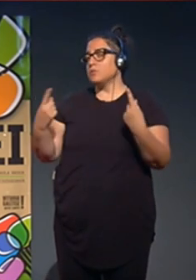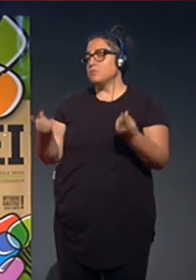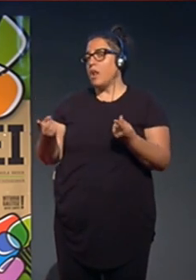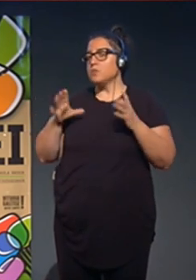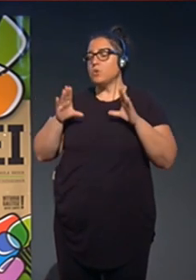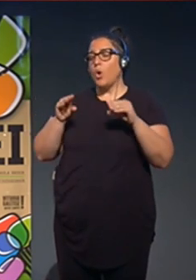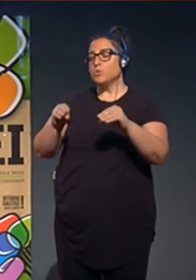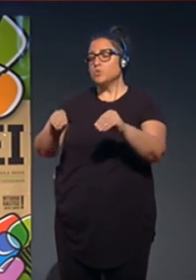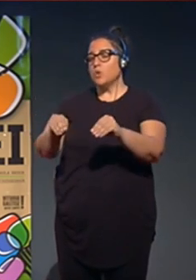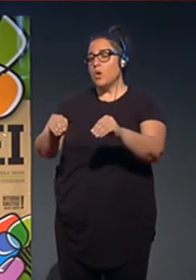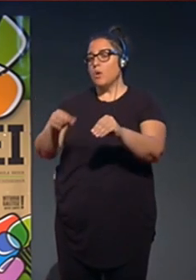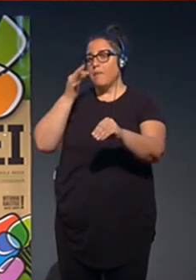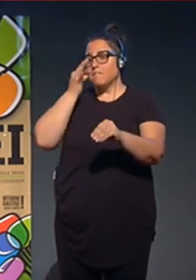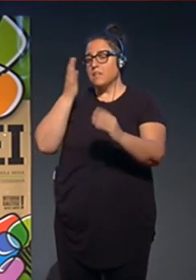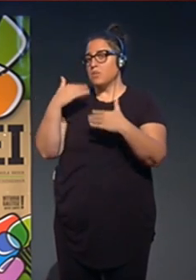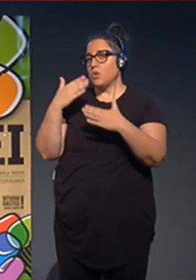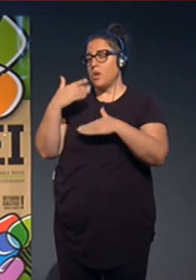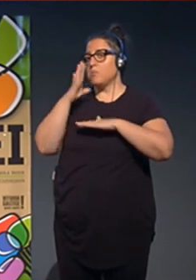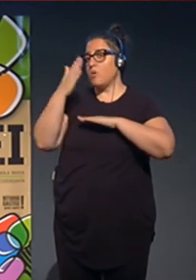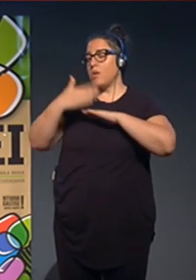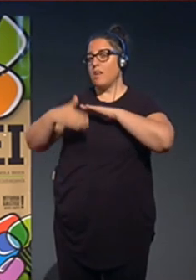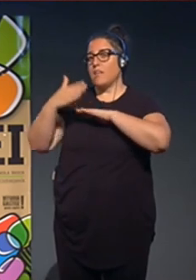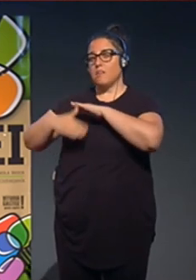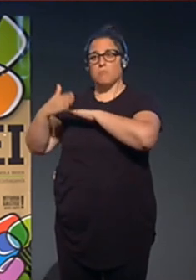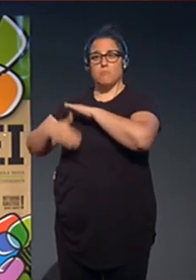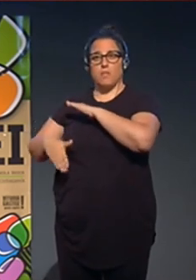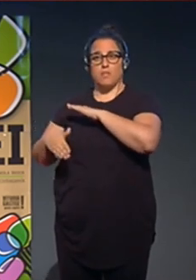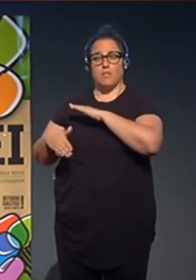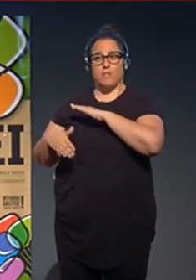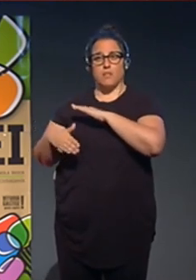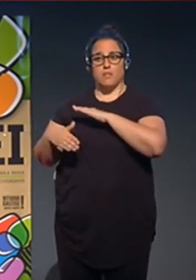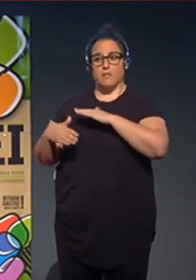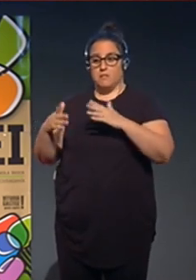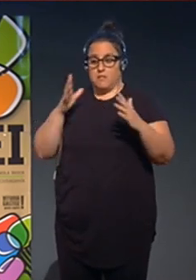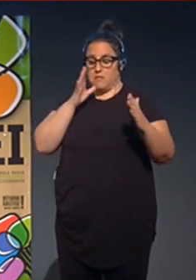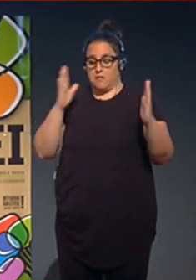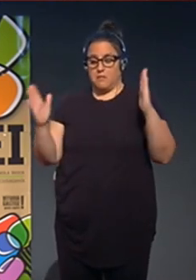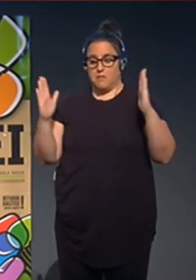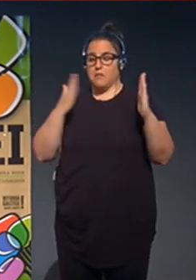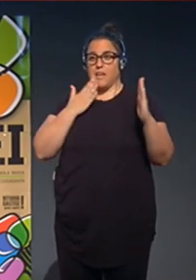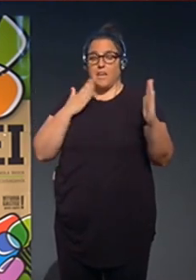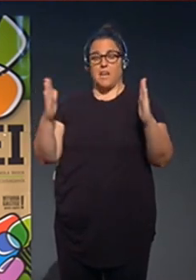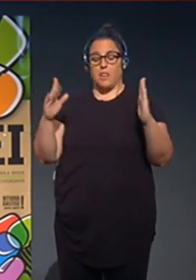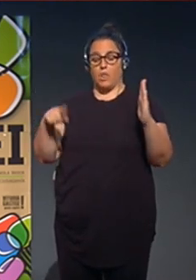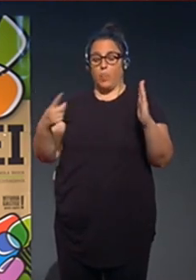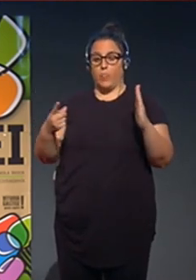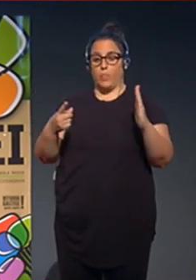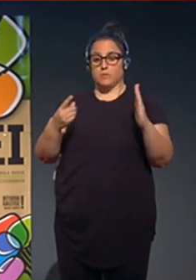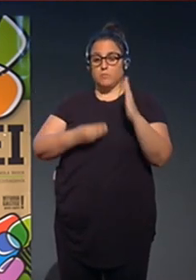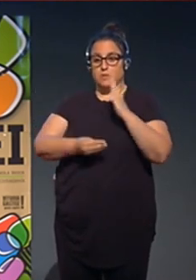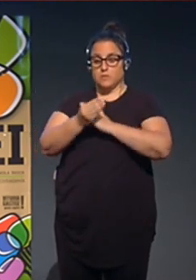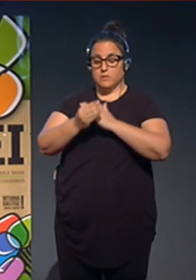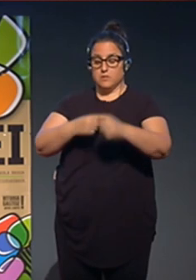tenemos los recursos naturales limitados y perecederos para uso y disfrute de Esta generación y todas las que vienen detrás